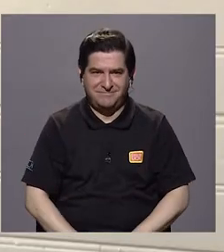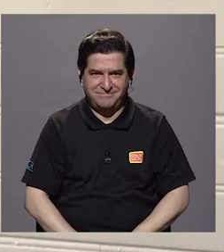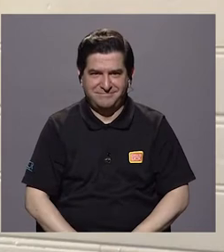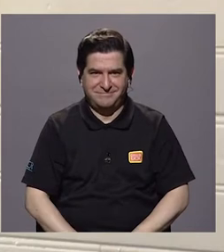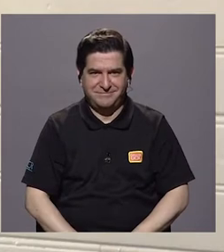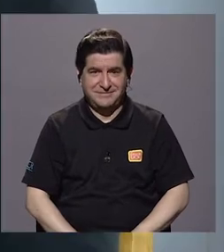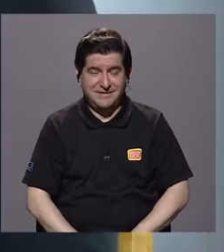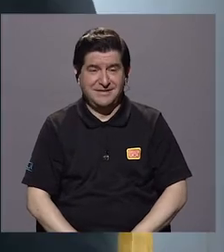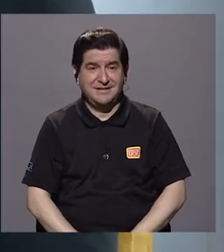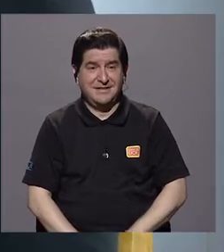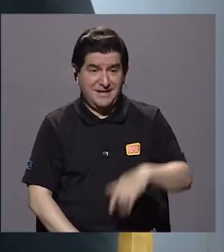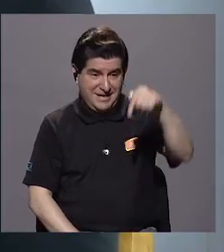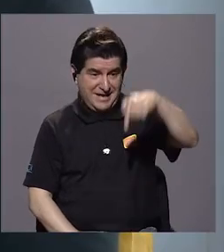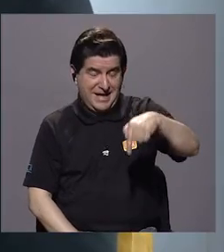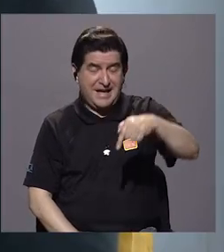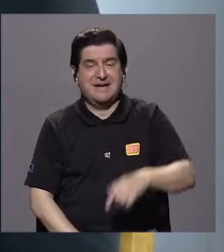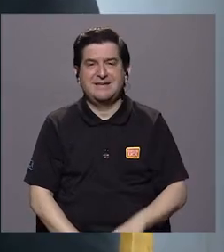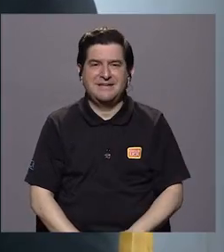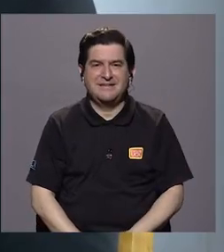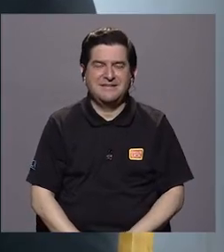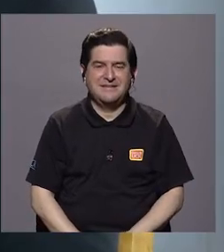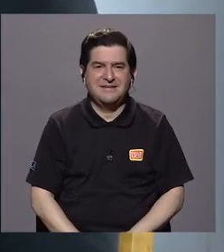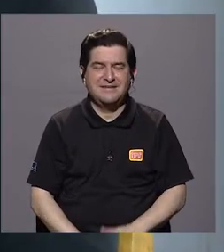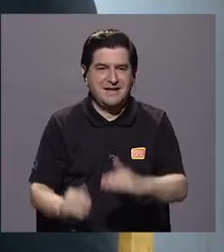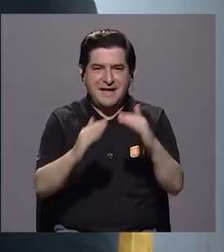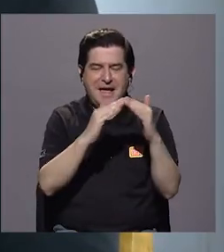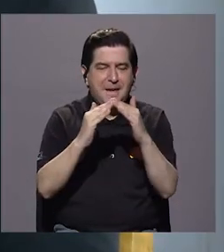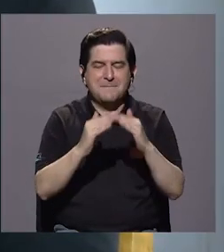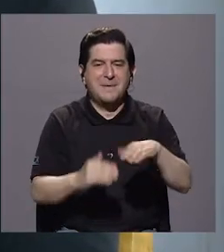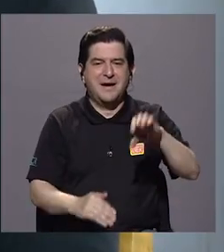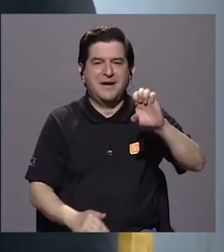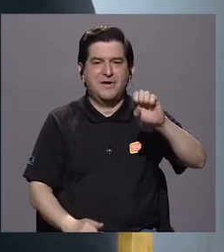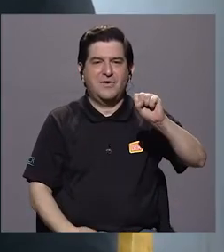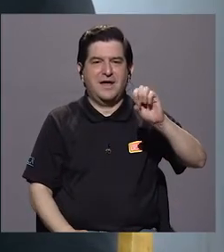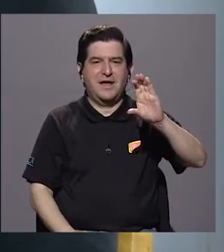desde Colonia hoy, en Barrio Escalante, sí. Nos va a usted dar su hoja de ruta.